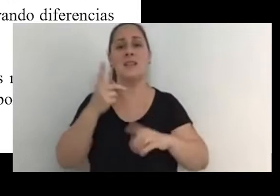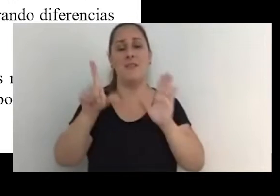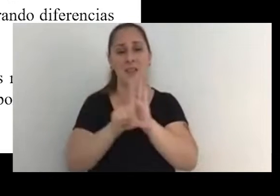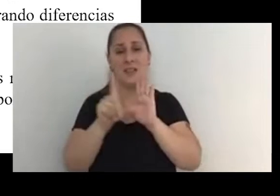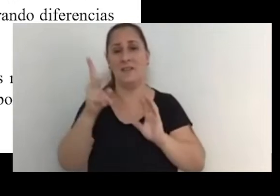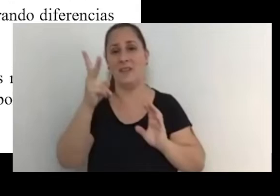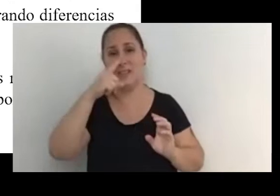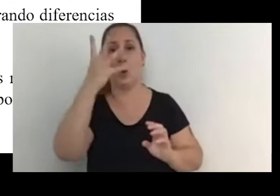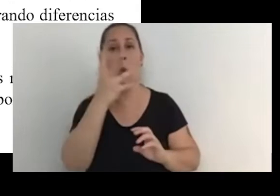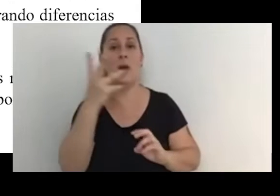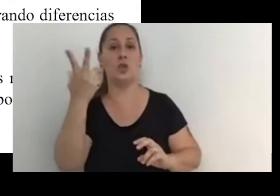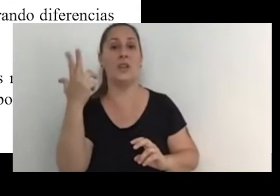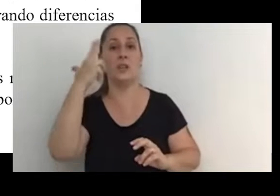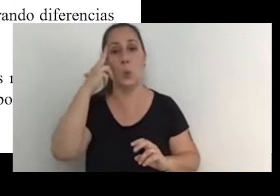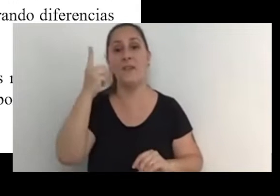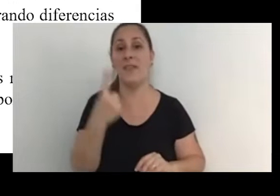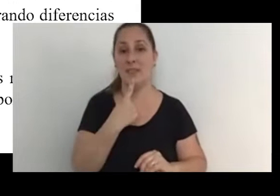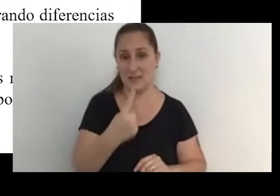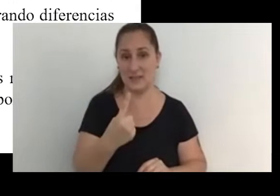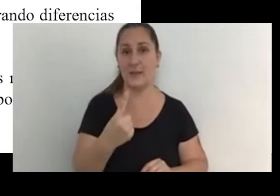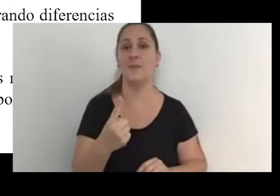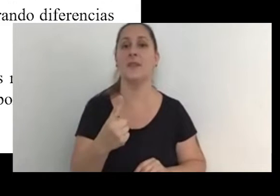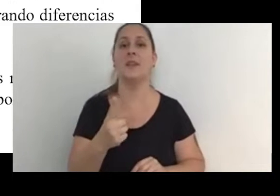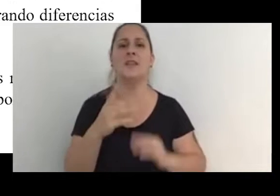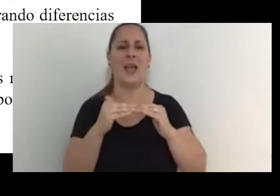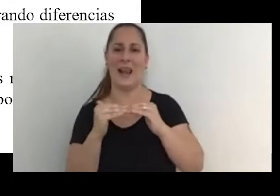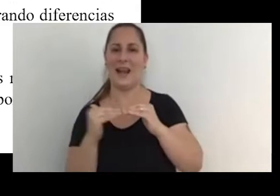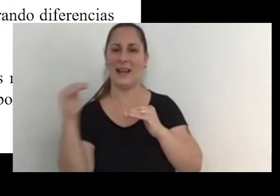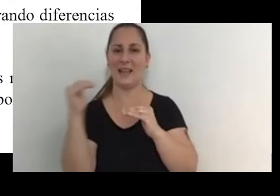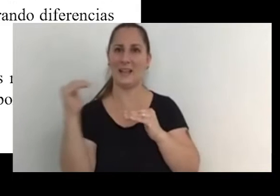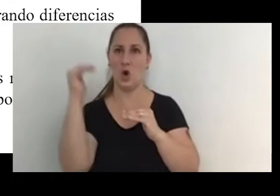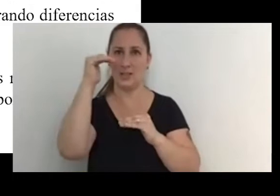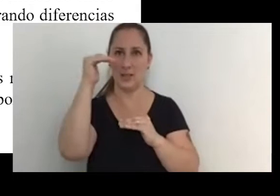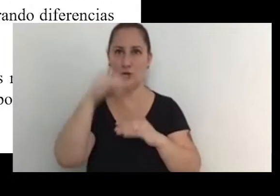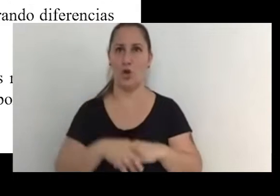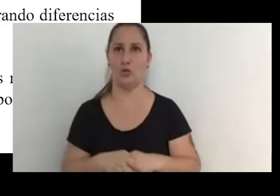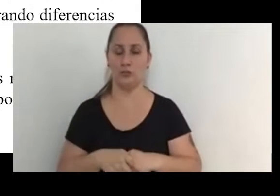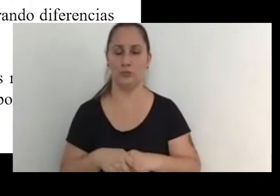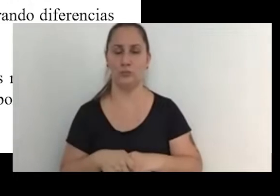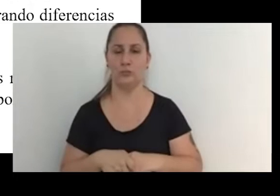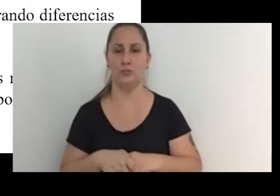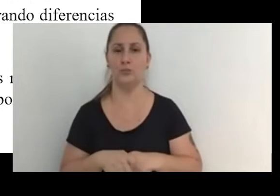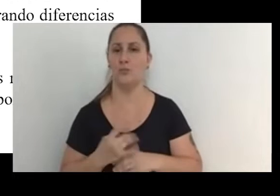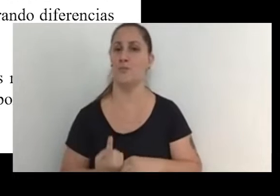27439 dispuso que la recategorización del primer semestre de